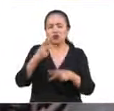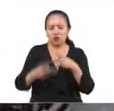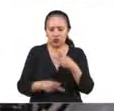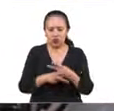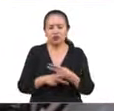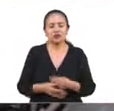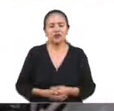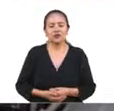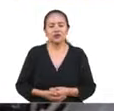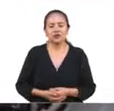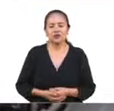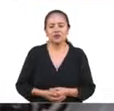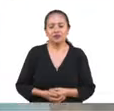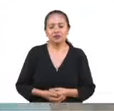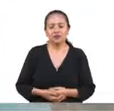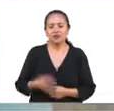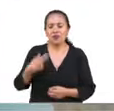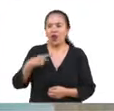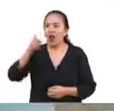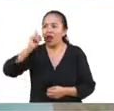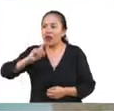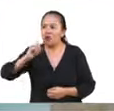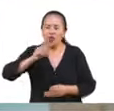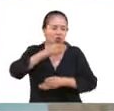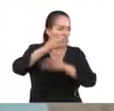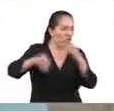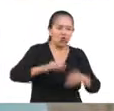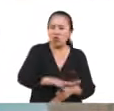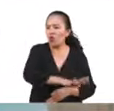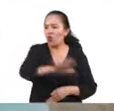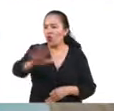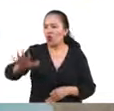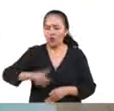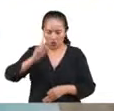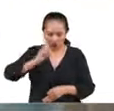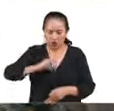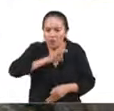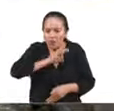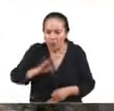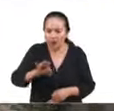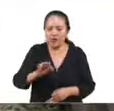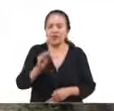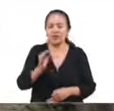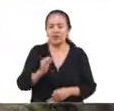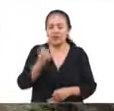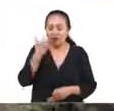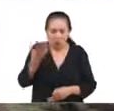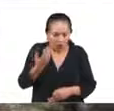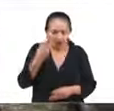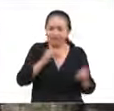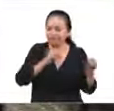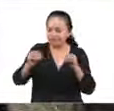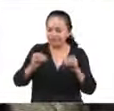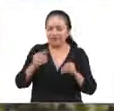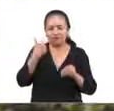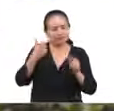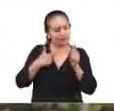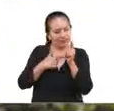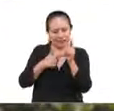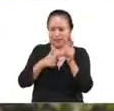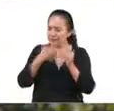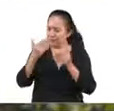Mi invitación es que todas las mujeres que puedan y que todavía podamos movernos, seguir